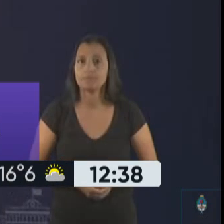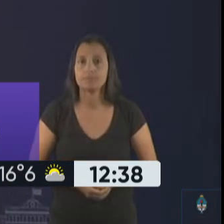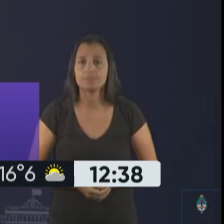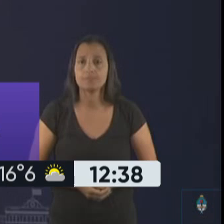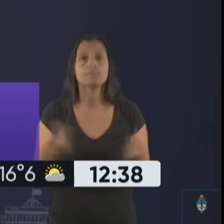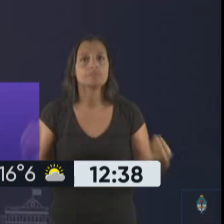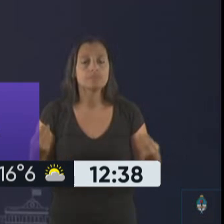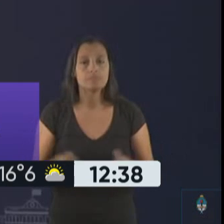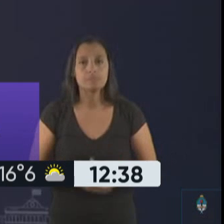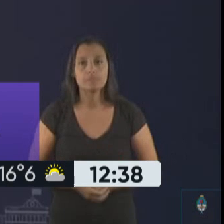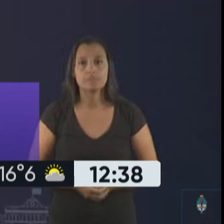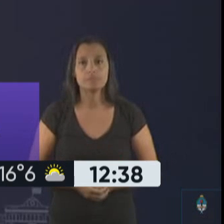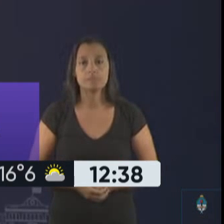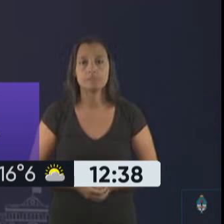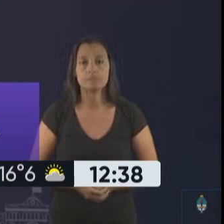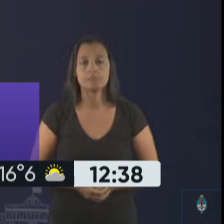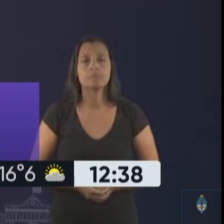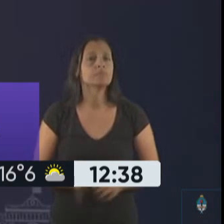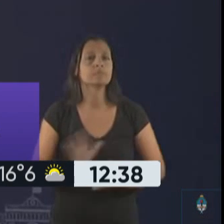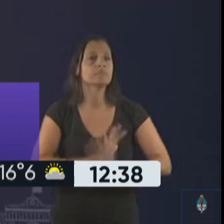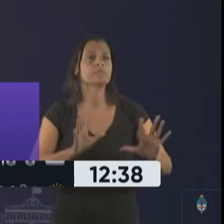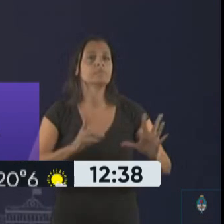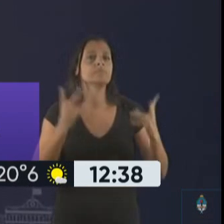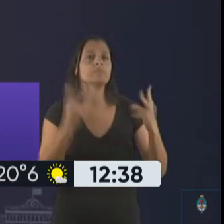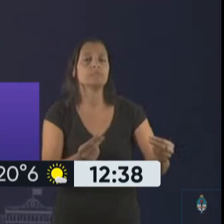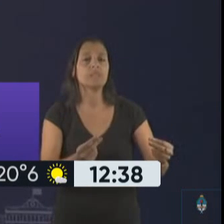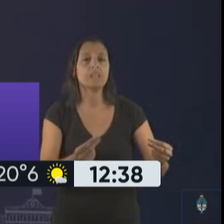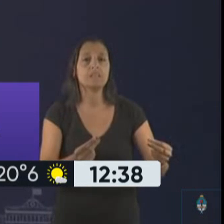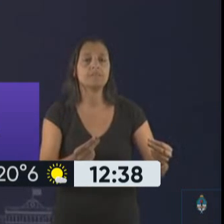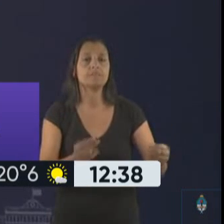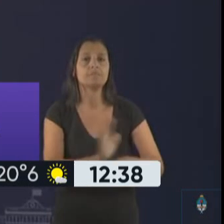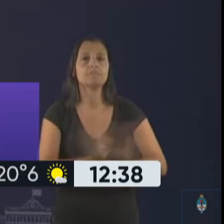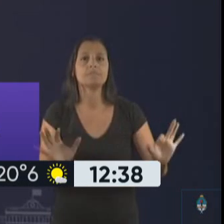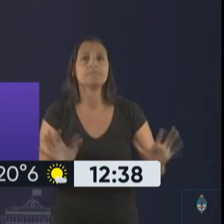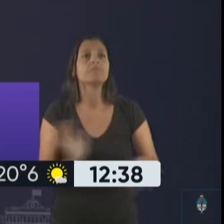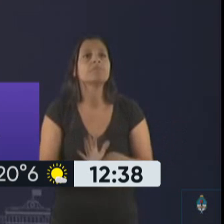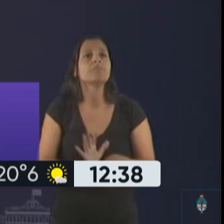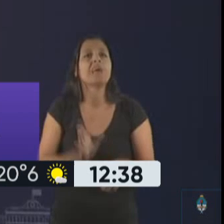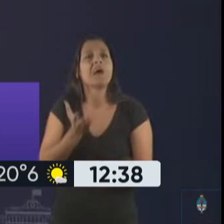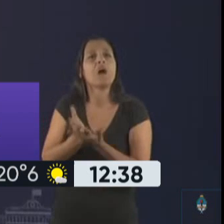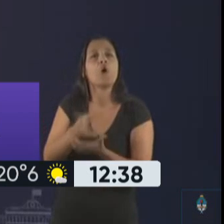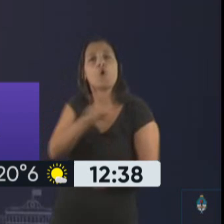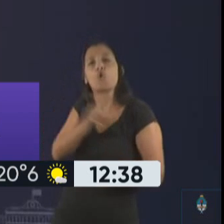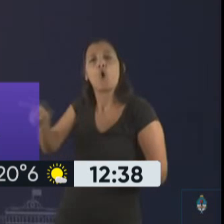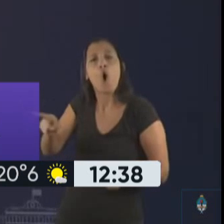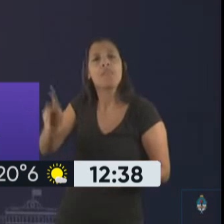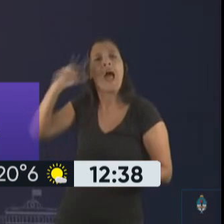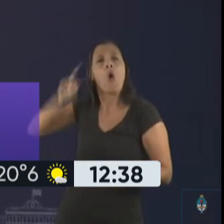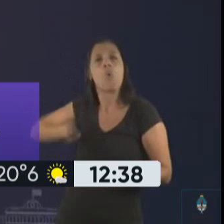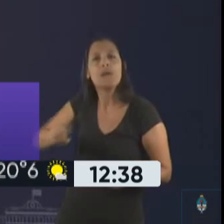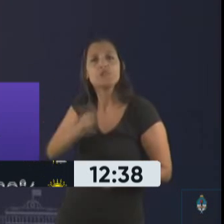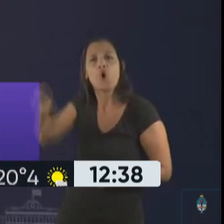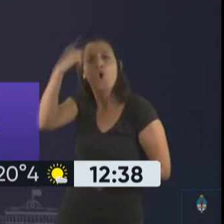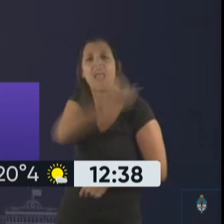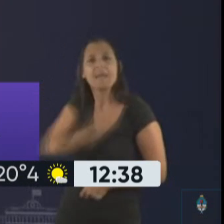que es que no vamos a permitir más la querella contra el Estado de los